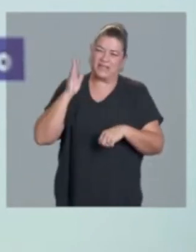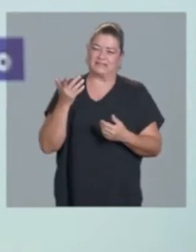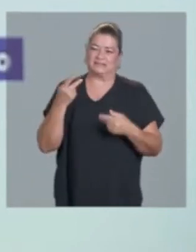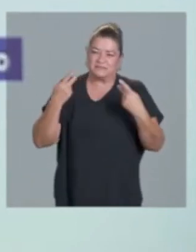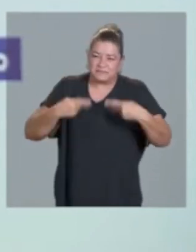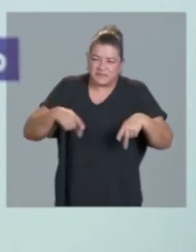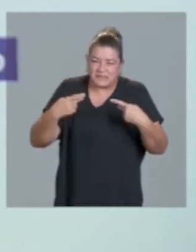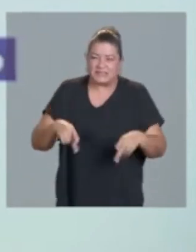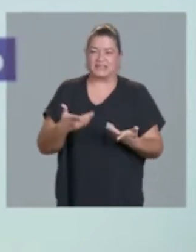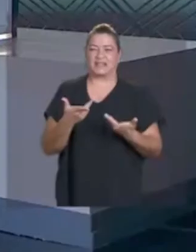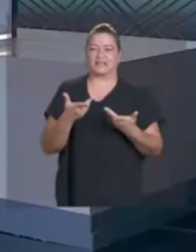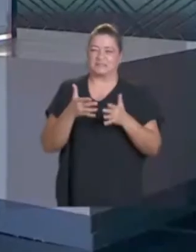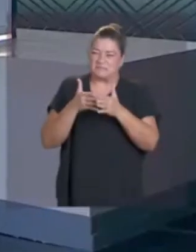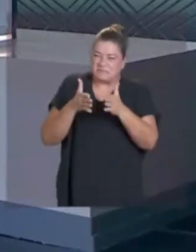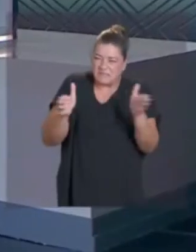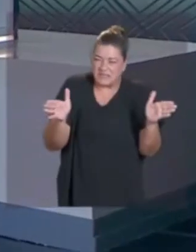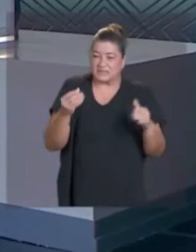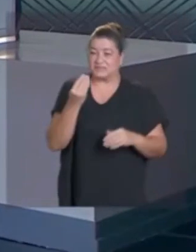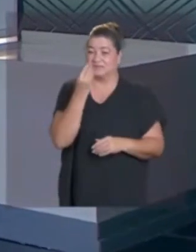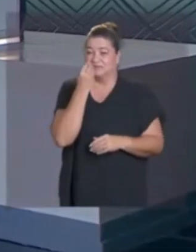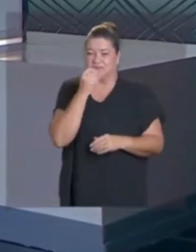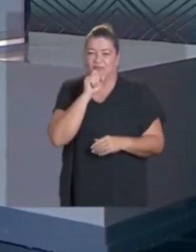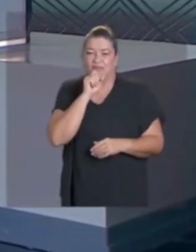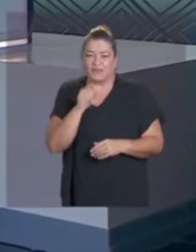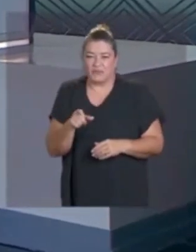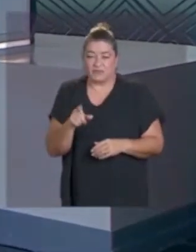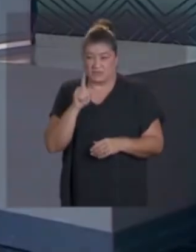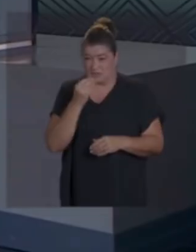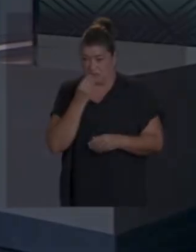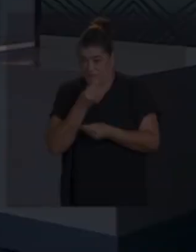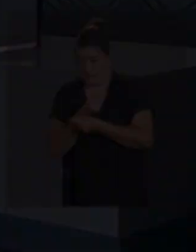alimentación sana y nutritiva, y todo eso se puede lograr también con una mejor cultura de cuidado del agua.